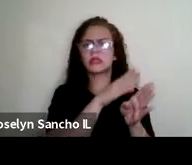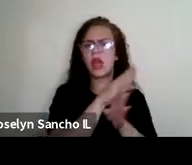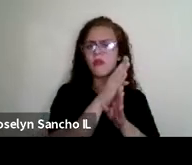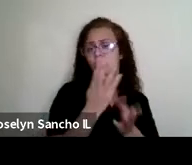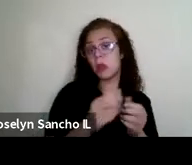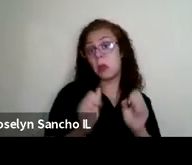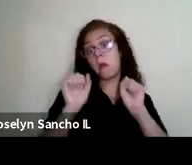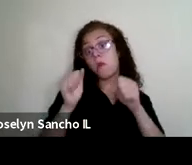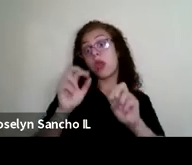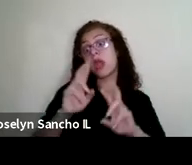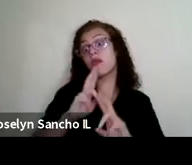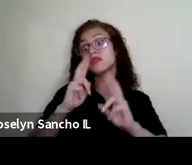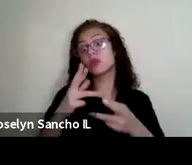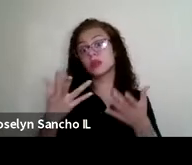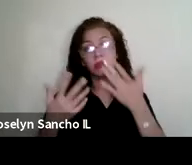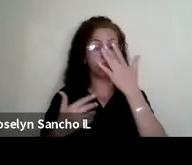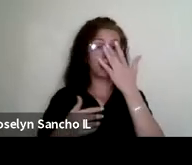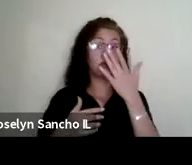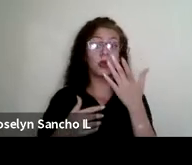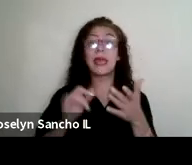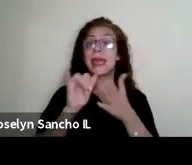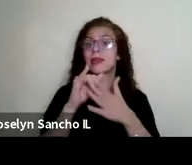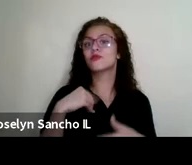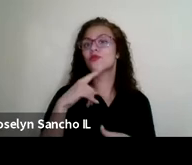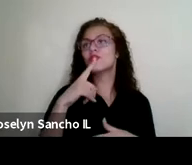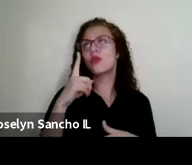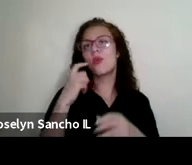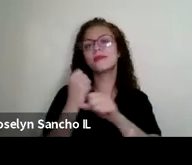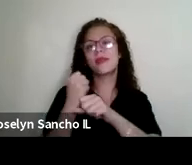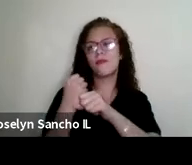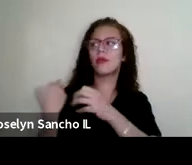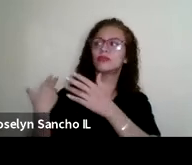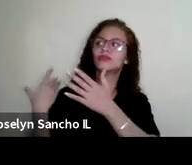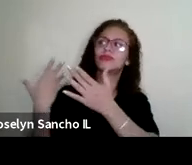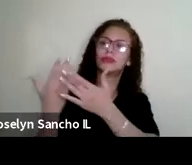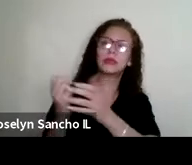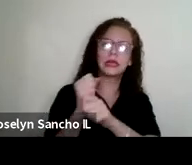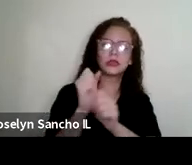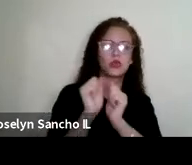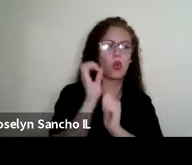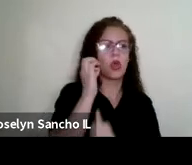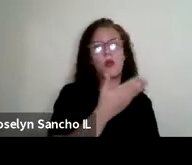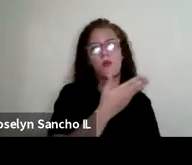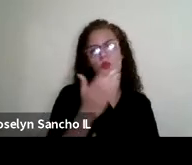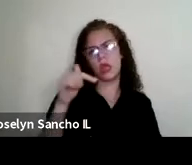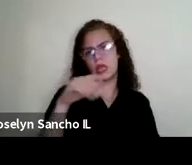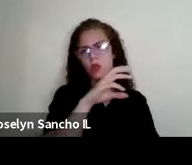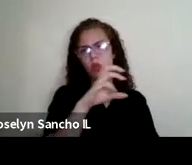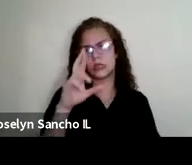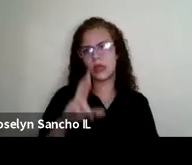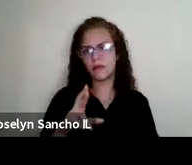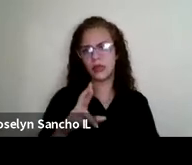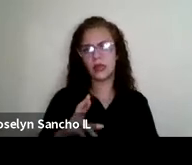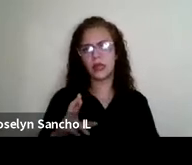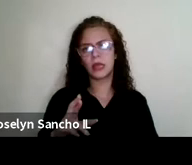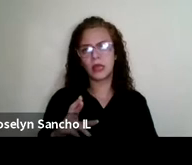ser que la respuesta, y esto lo digo por los trabajos que venimos haciendo con las muchachas aquí en Costa Rica, esté